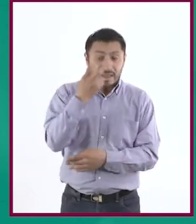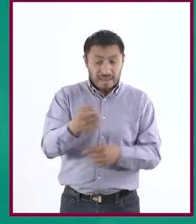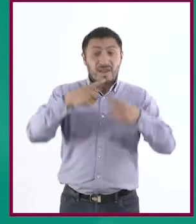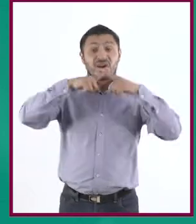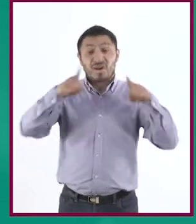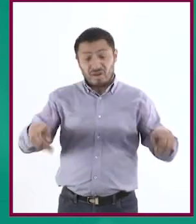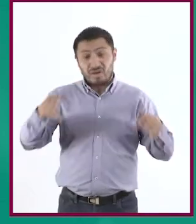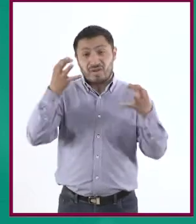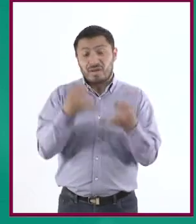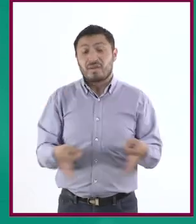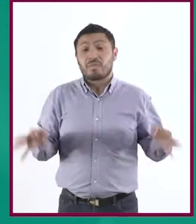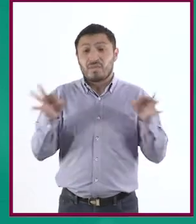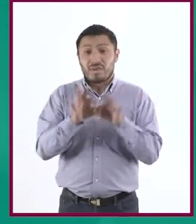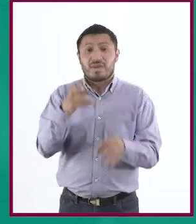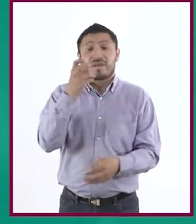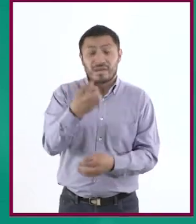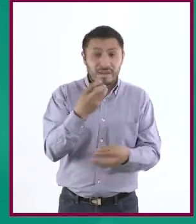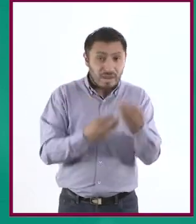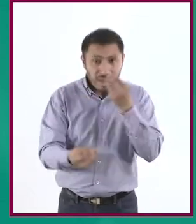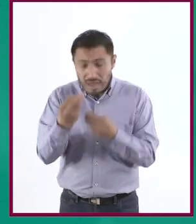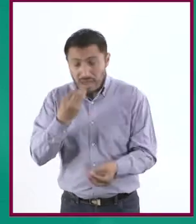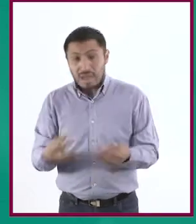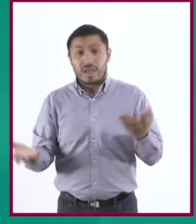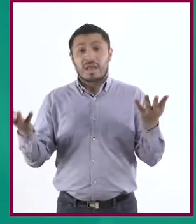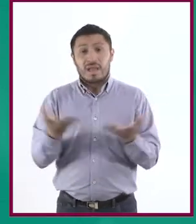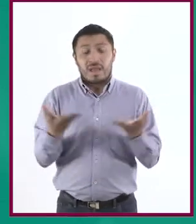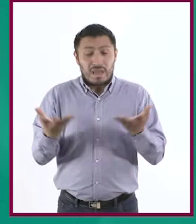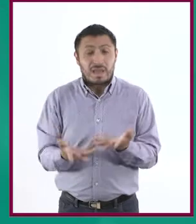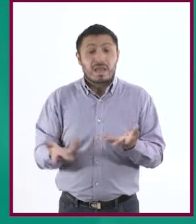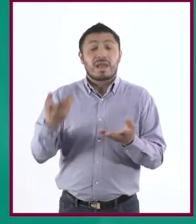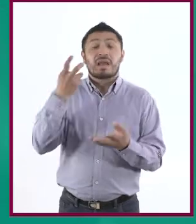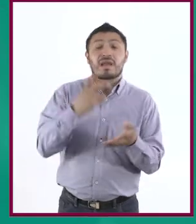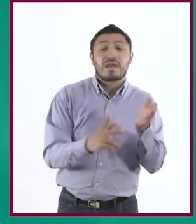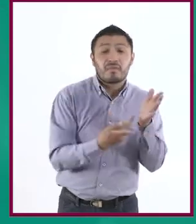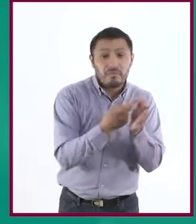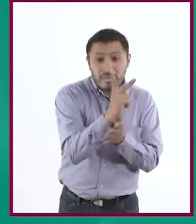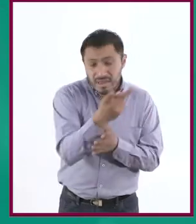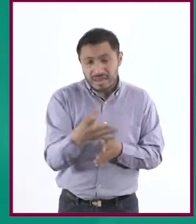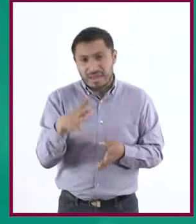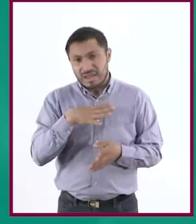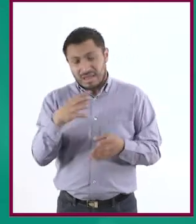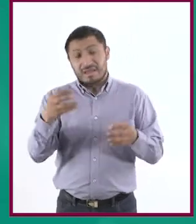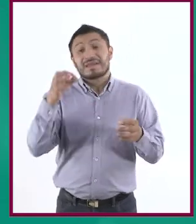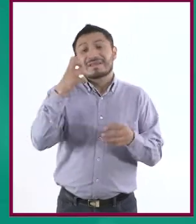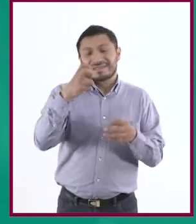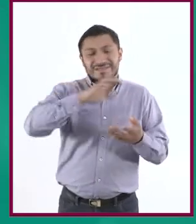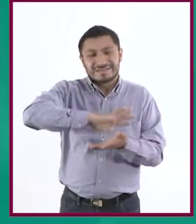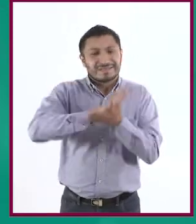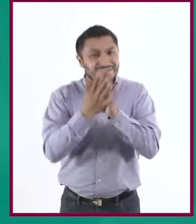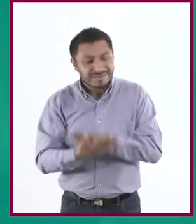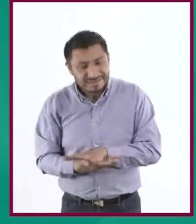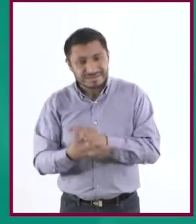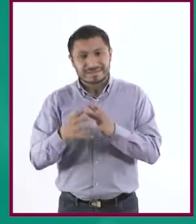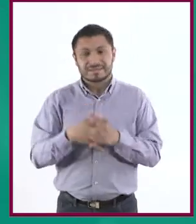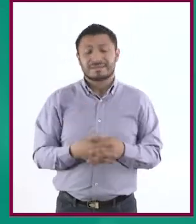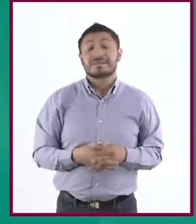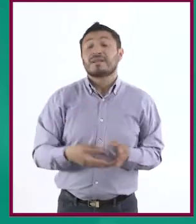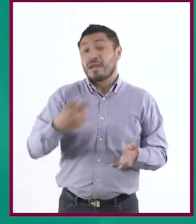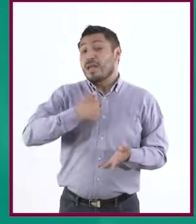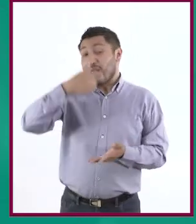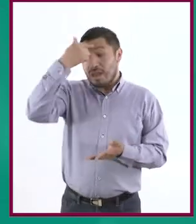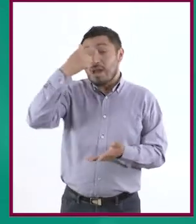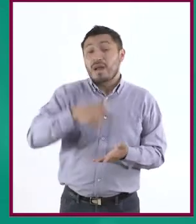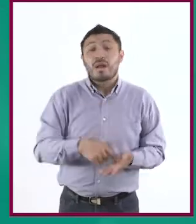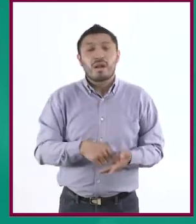diferencia fundamental. Esos alimentos son hechos a partir de plantas que tienen esta transformación. Yo creo